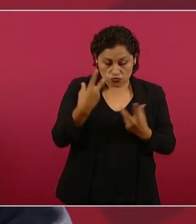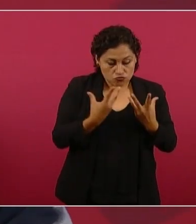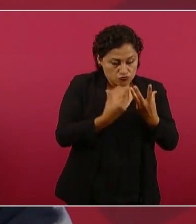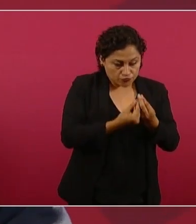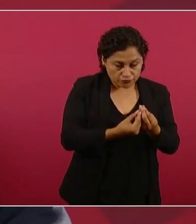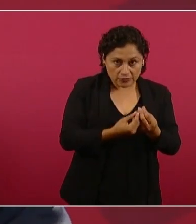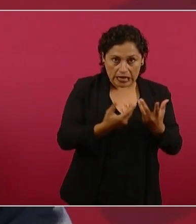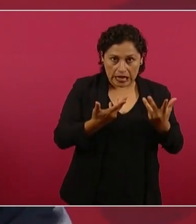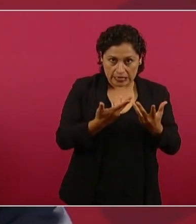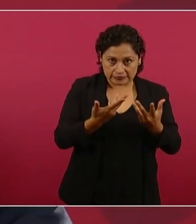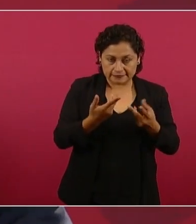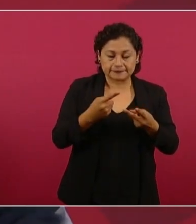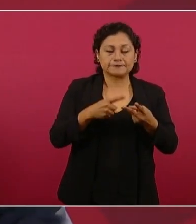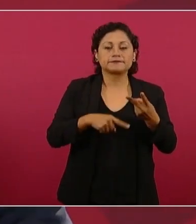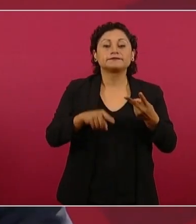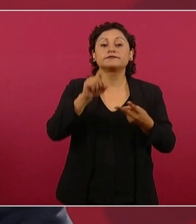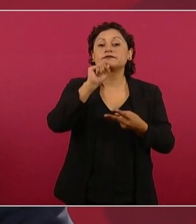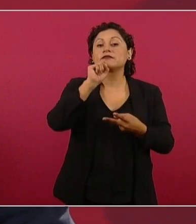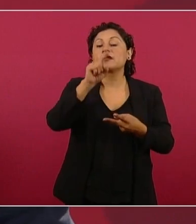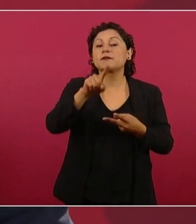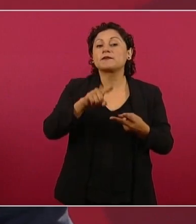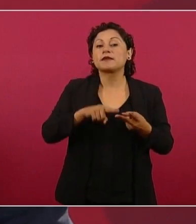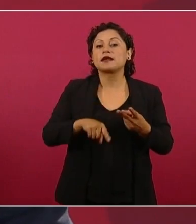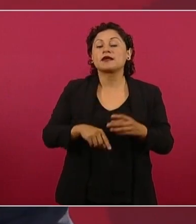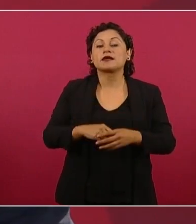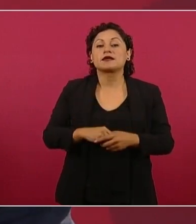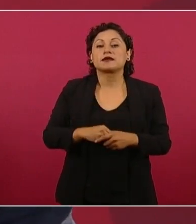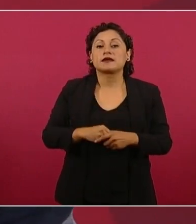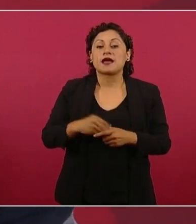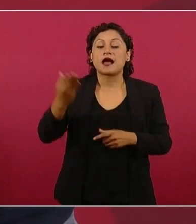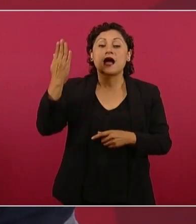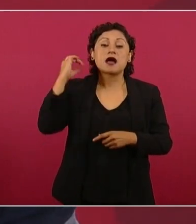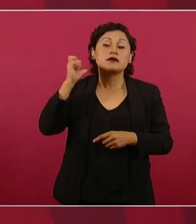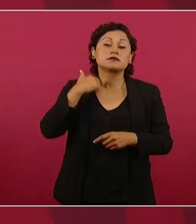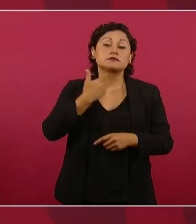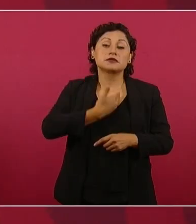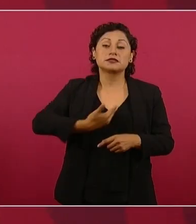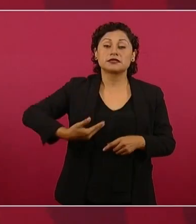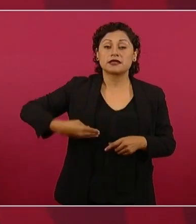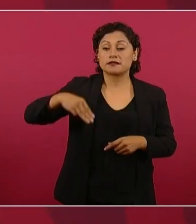lo que hizo el presidente López Mateos,